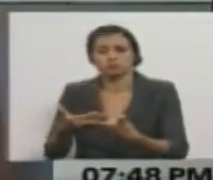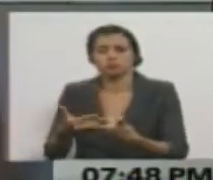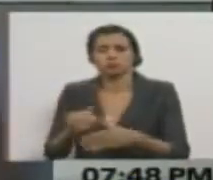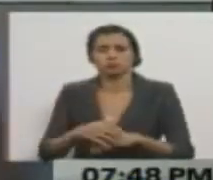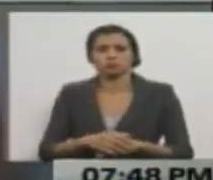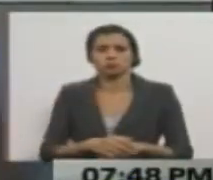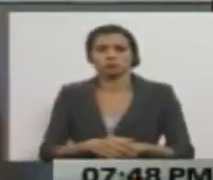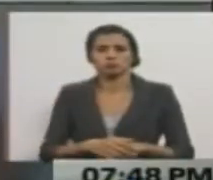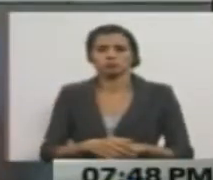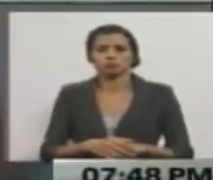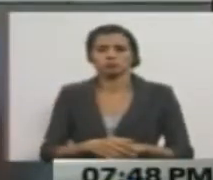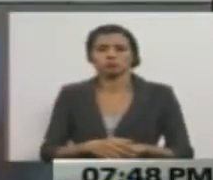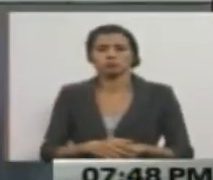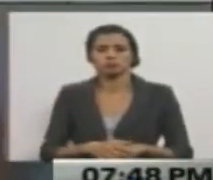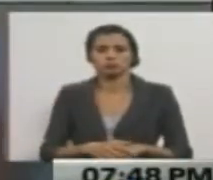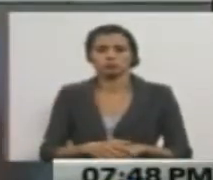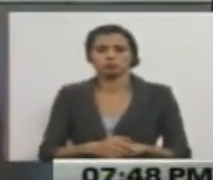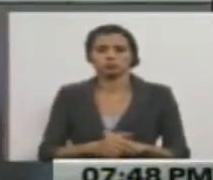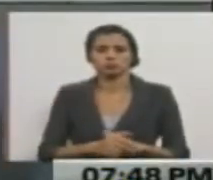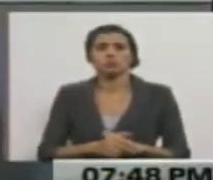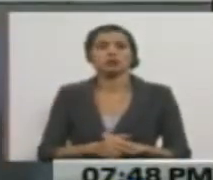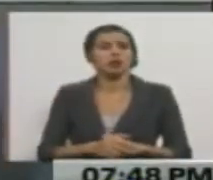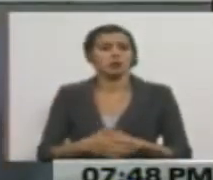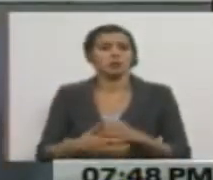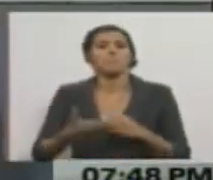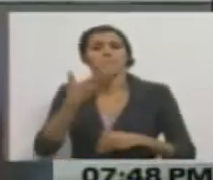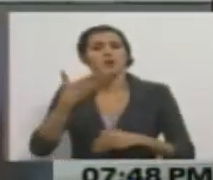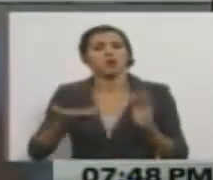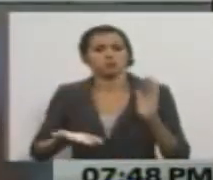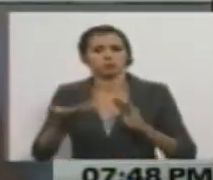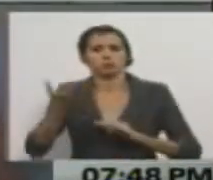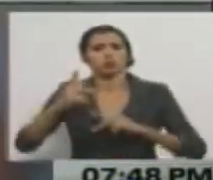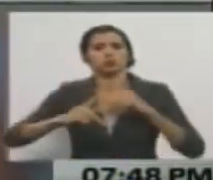recuperación de la producción.